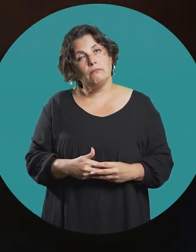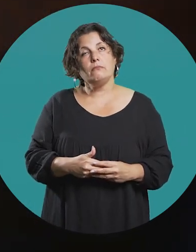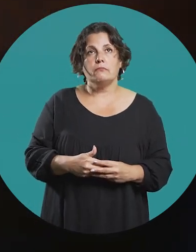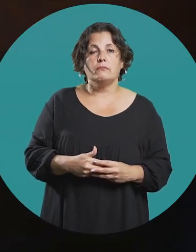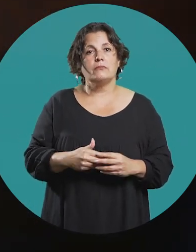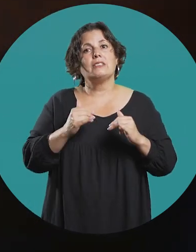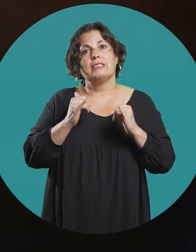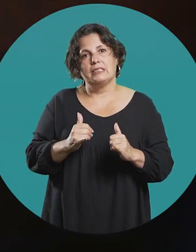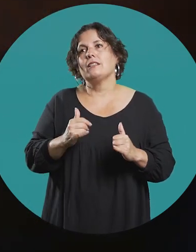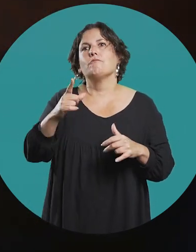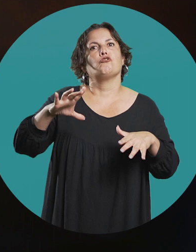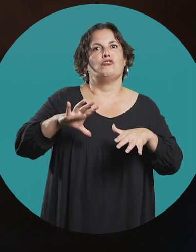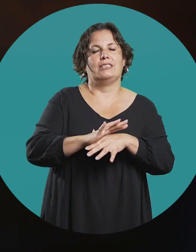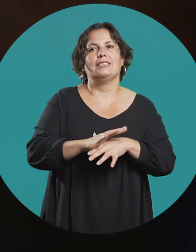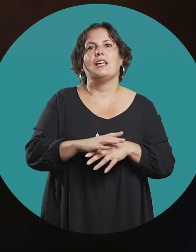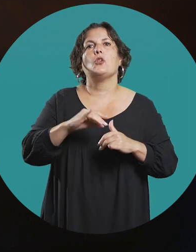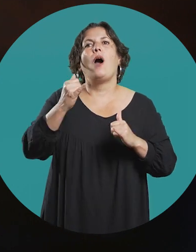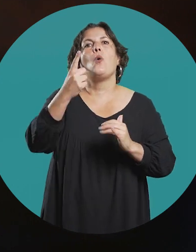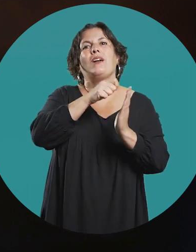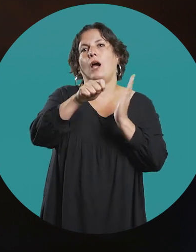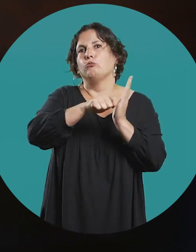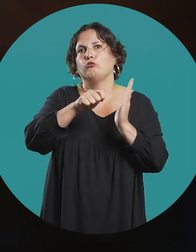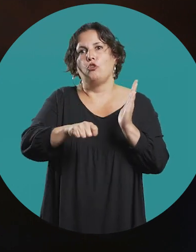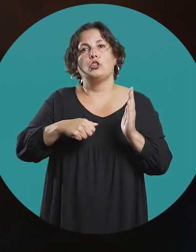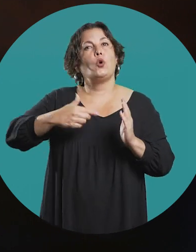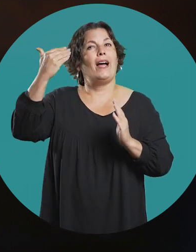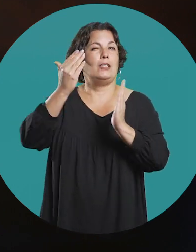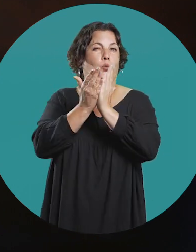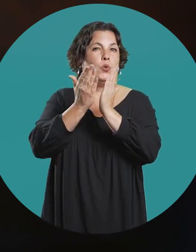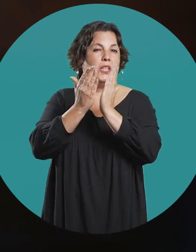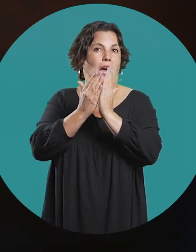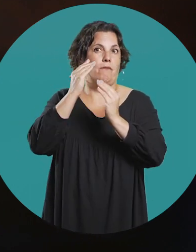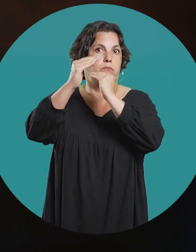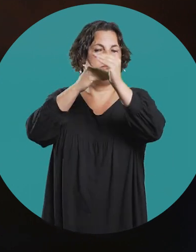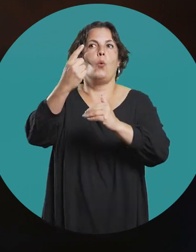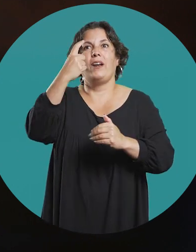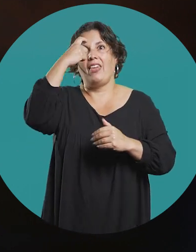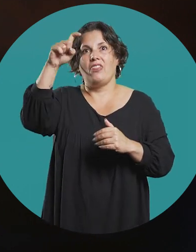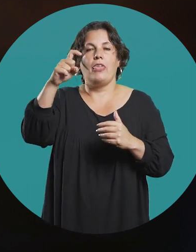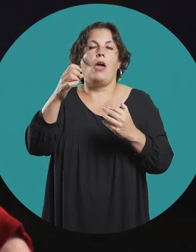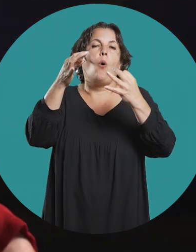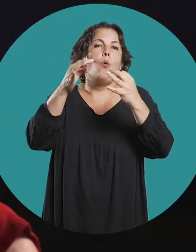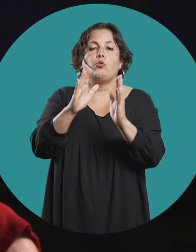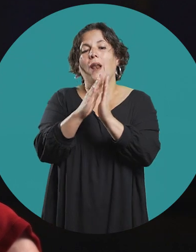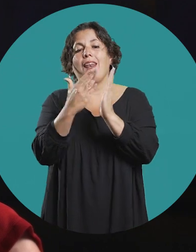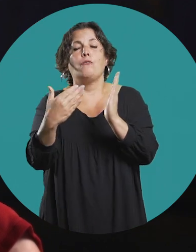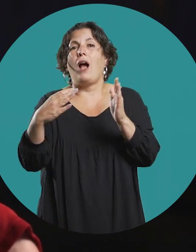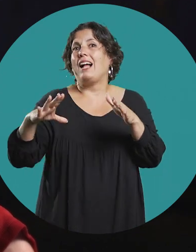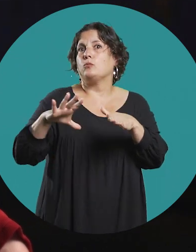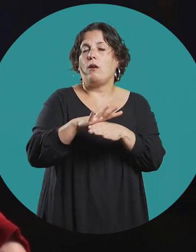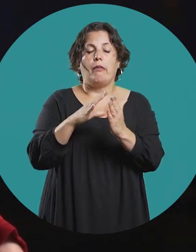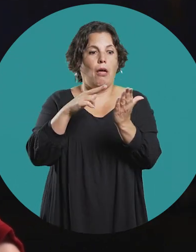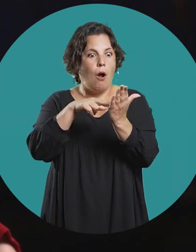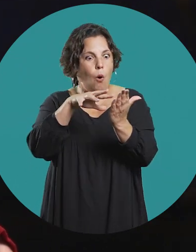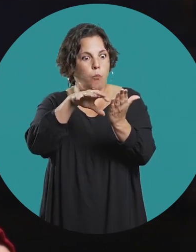Sí, coincido plenamente. Hay un autor que a mí, cuando yo hacía el doctorado, una de las ideas que me encontré una vez en un libro de casualidad y